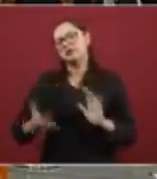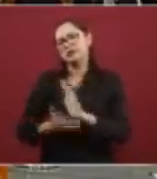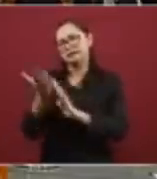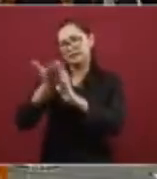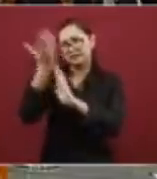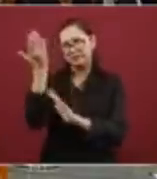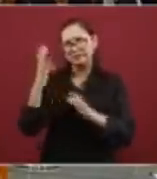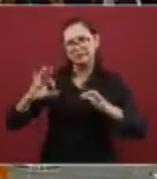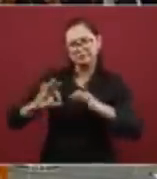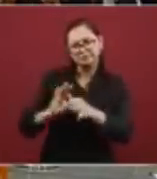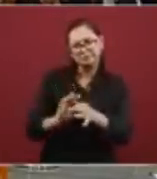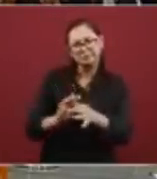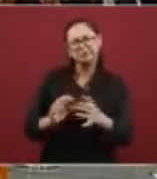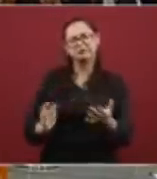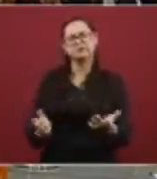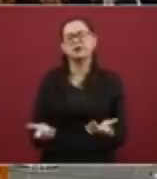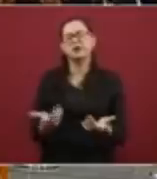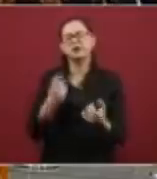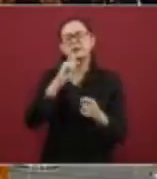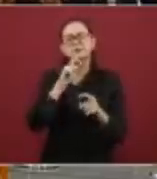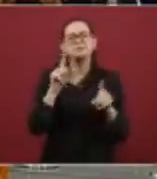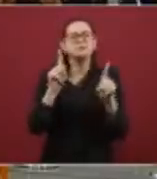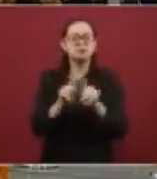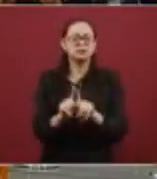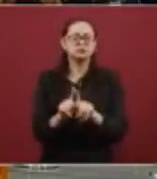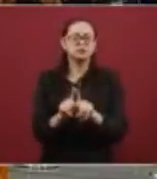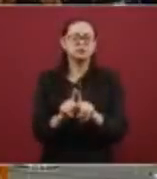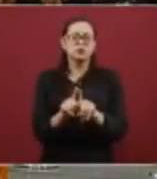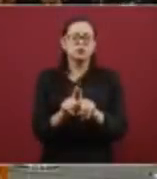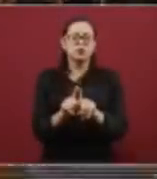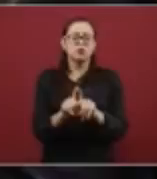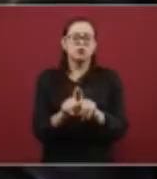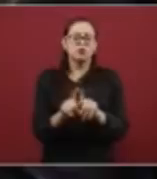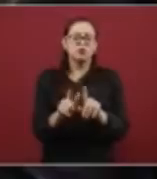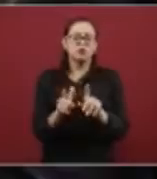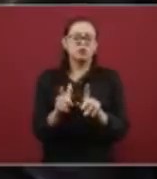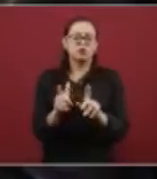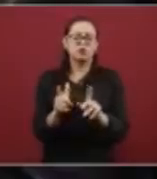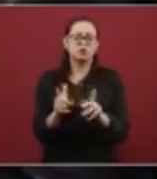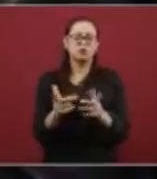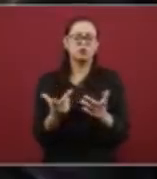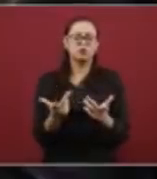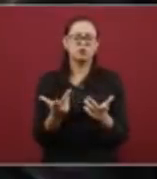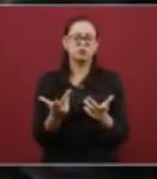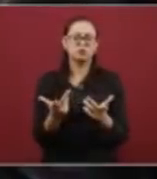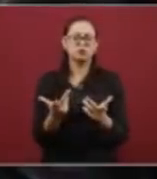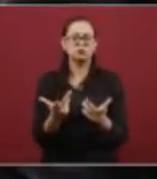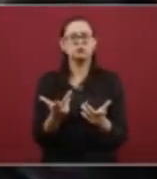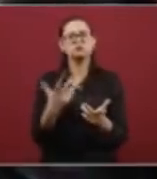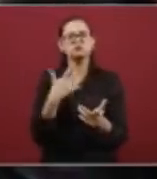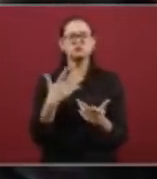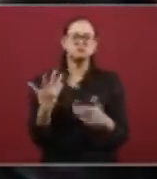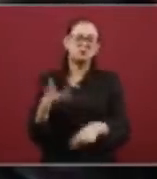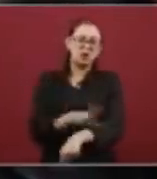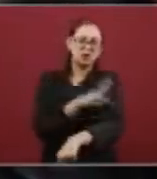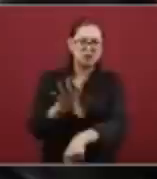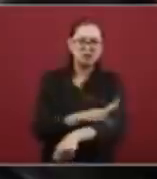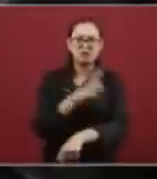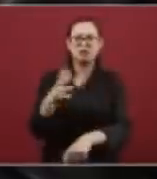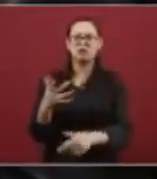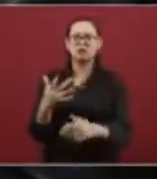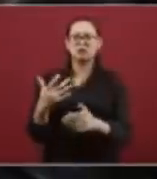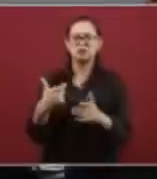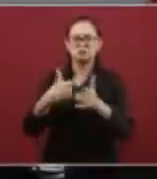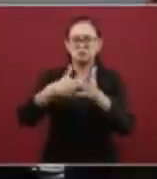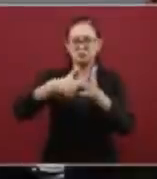y incluso se ajustaban a la política de bajar el precio de los energéticos. Es decir, un